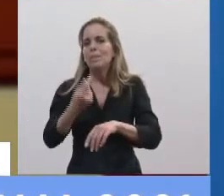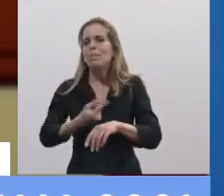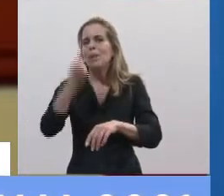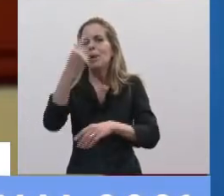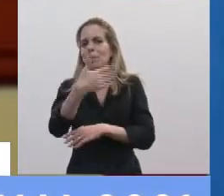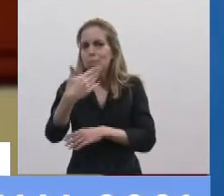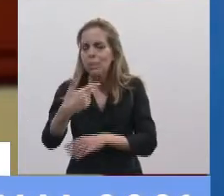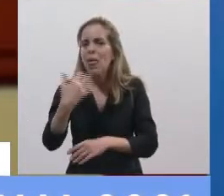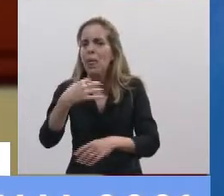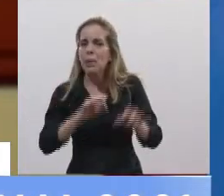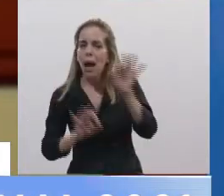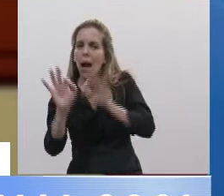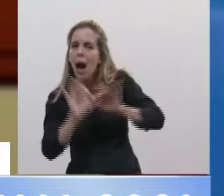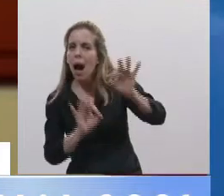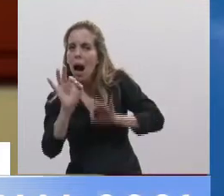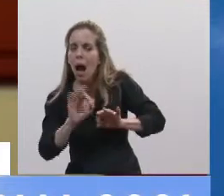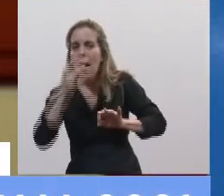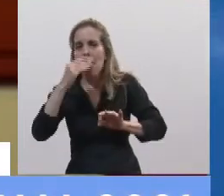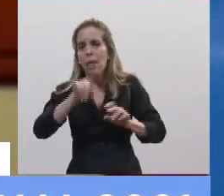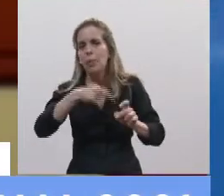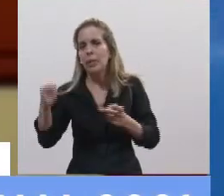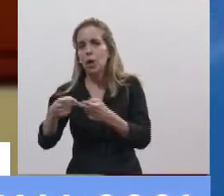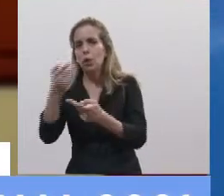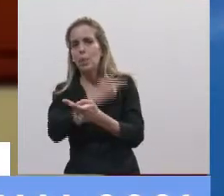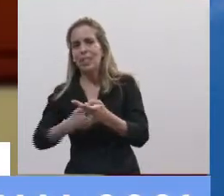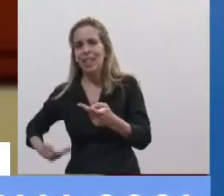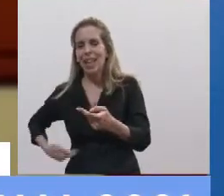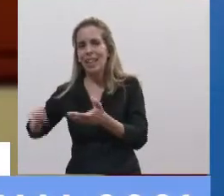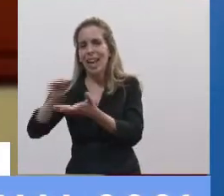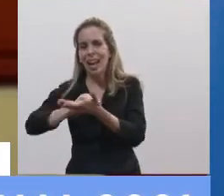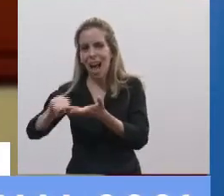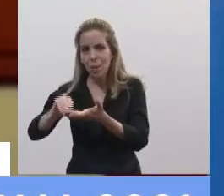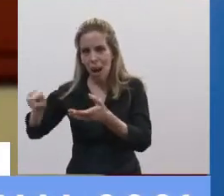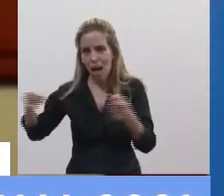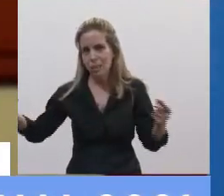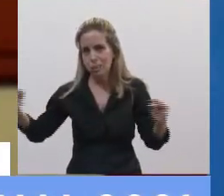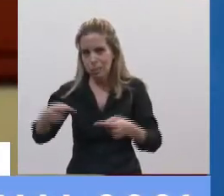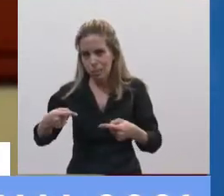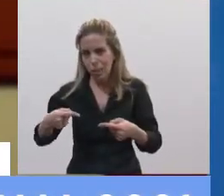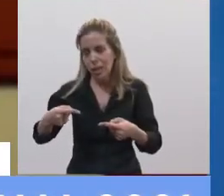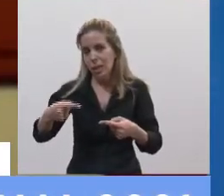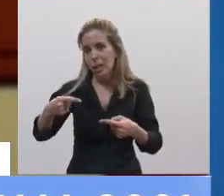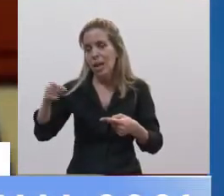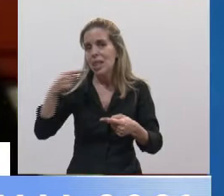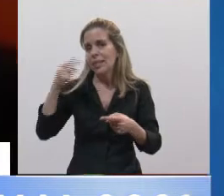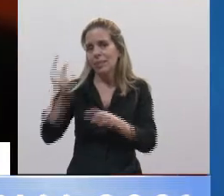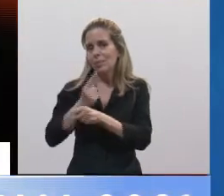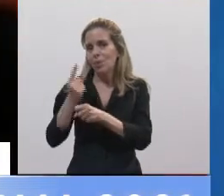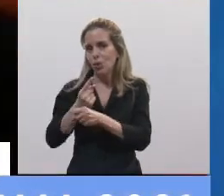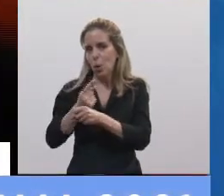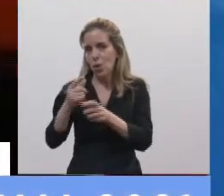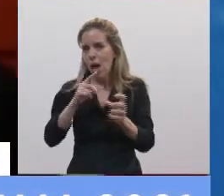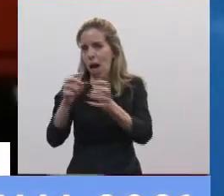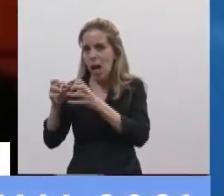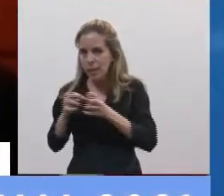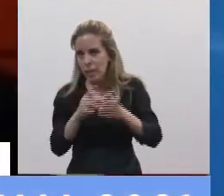presidente de la Cámara de Diputados, en ese momento de la oposición, dijo que no era posible tratar el